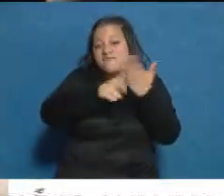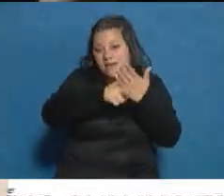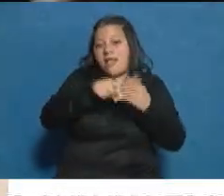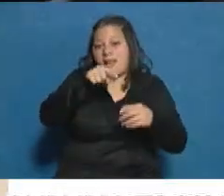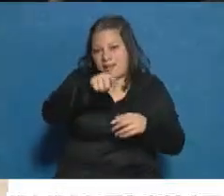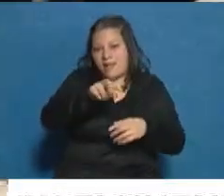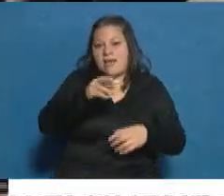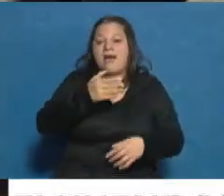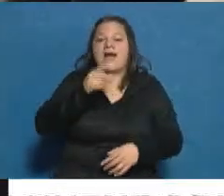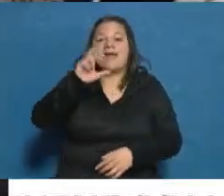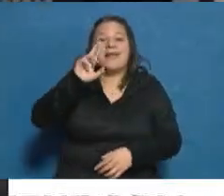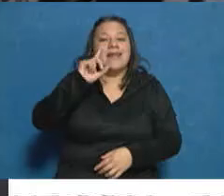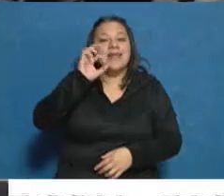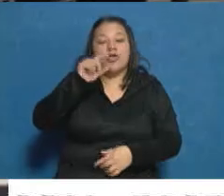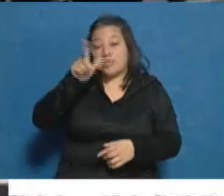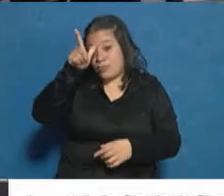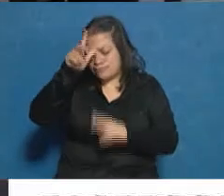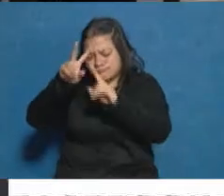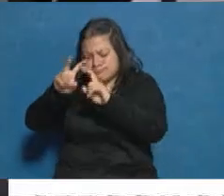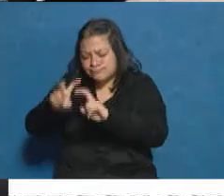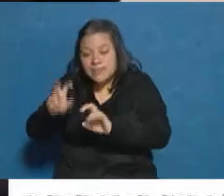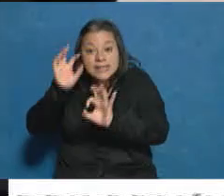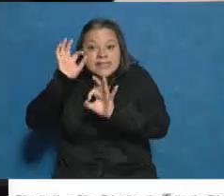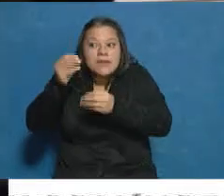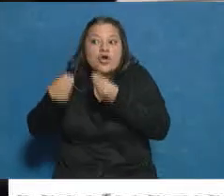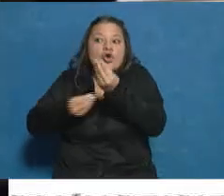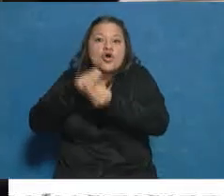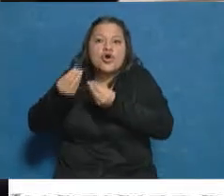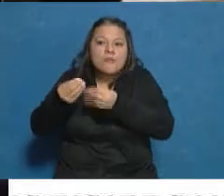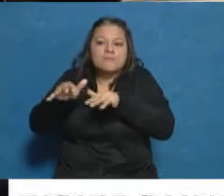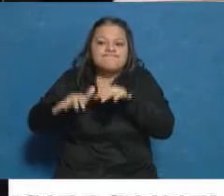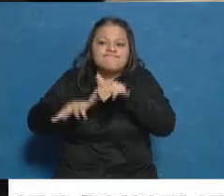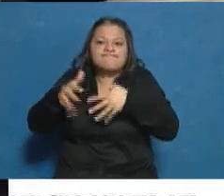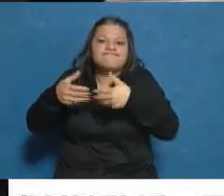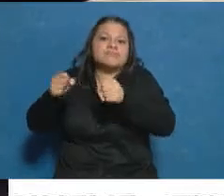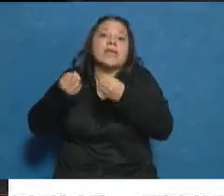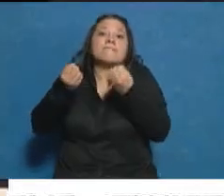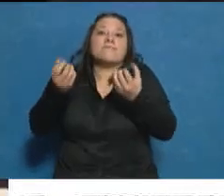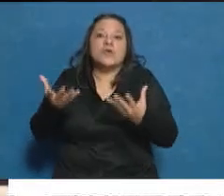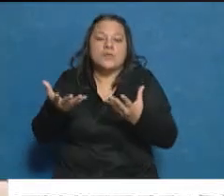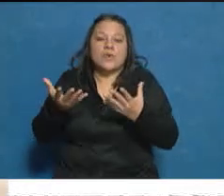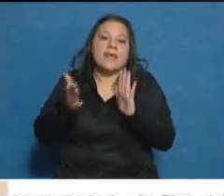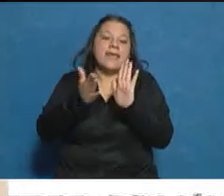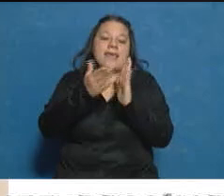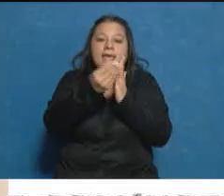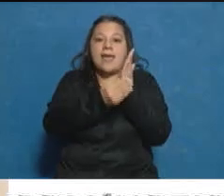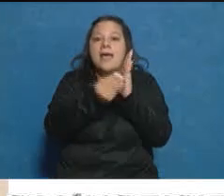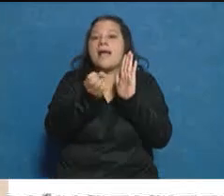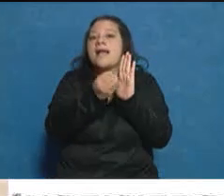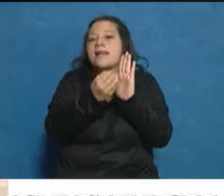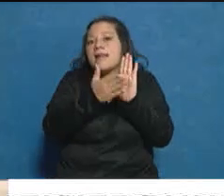Claudia Ríos, de la Policía Científica, tratar de determinar cómo sucedieron los hechos y por qué, ¿no?, y cuál es la carátula de todo